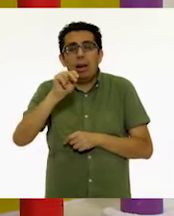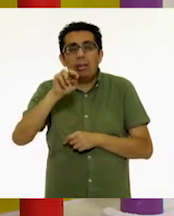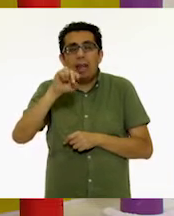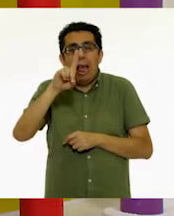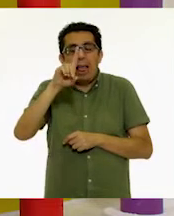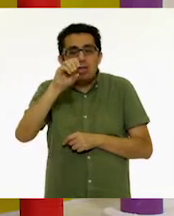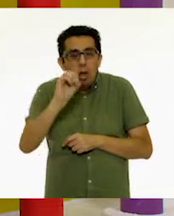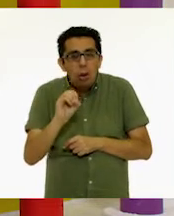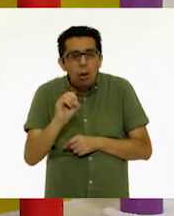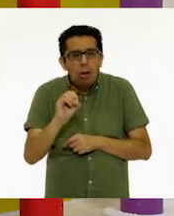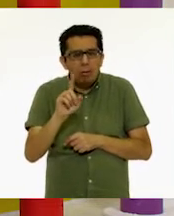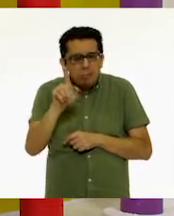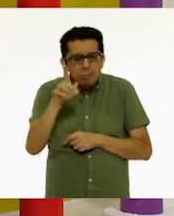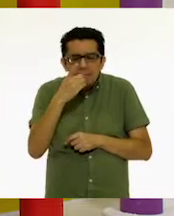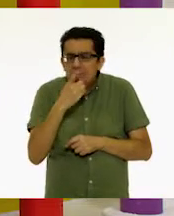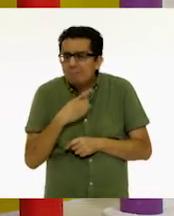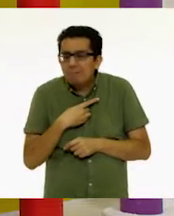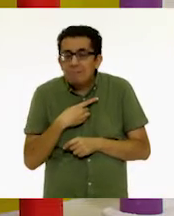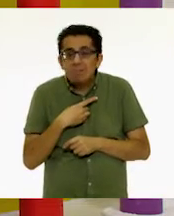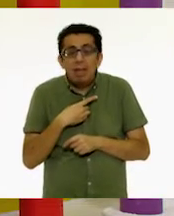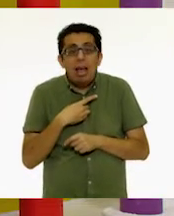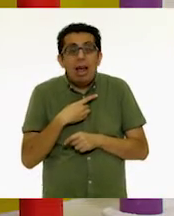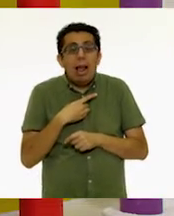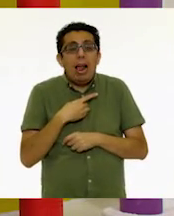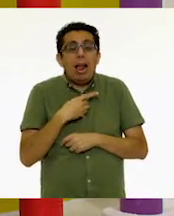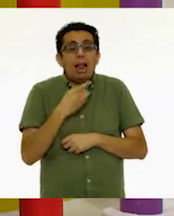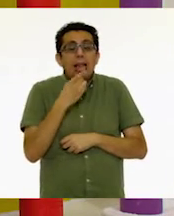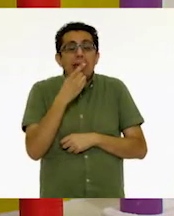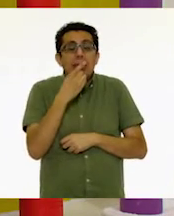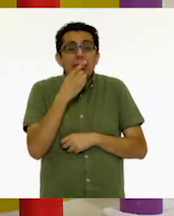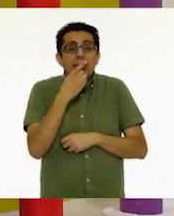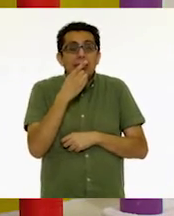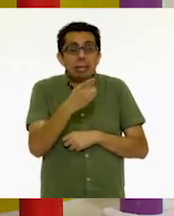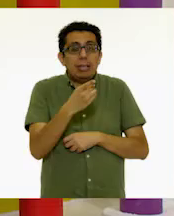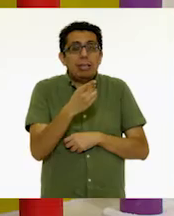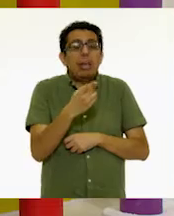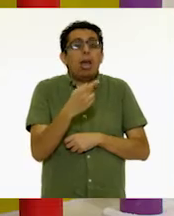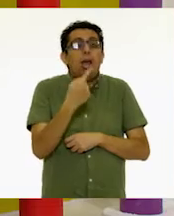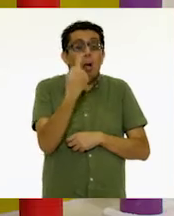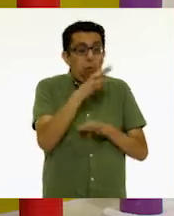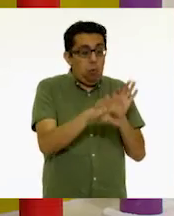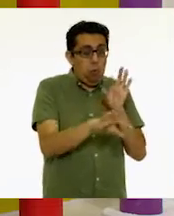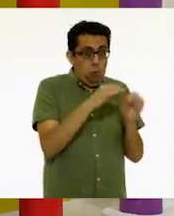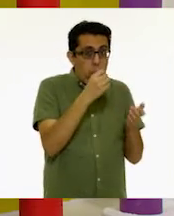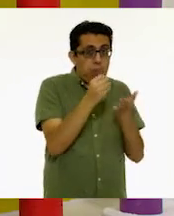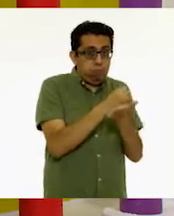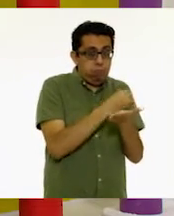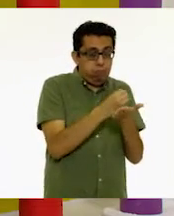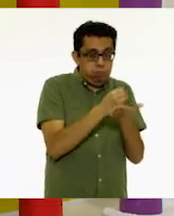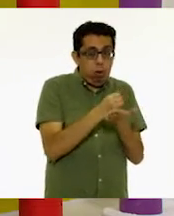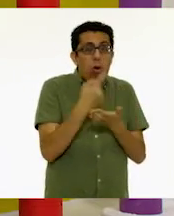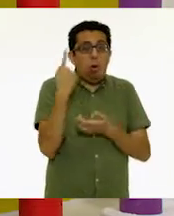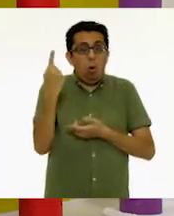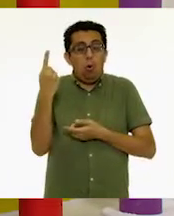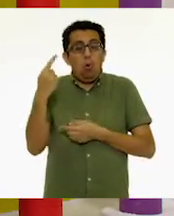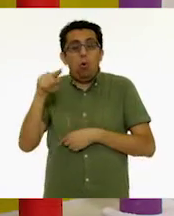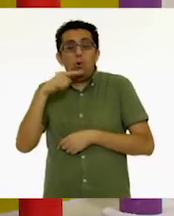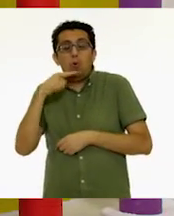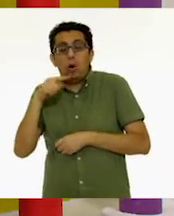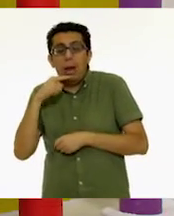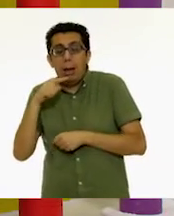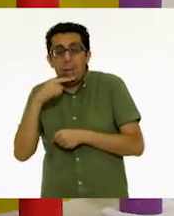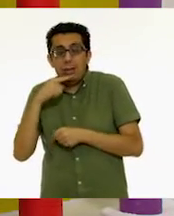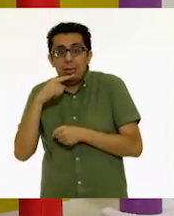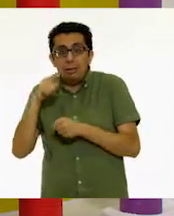Nos dice que pongamos un crayón al lado de un color y el número de colores que se queda sin